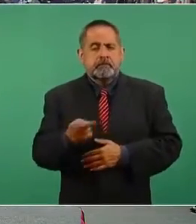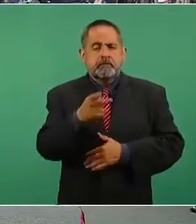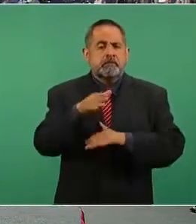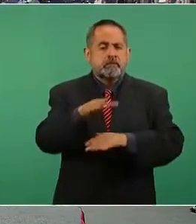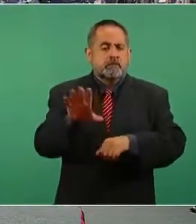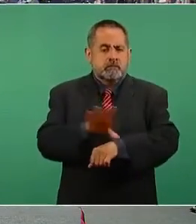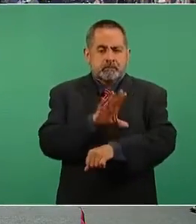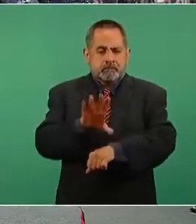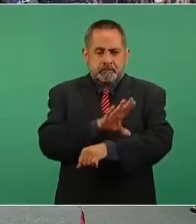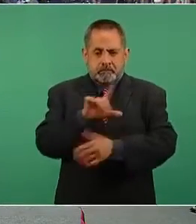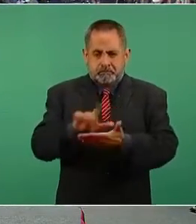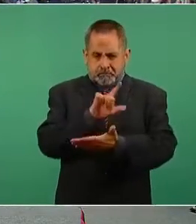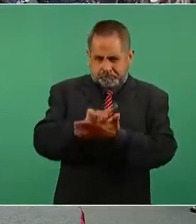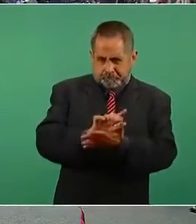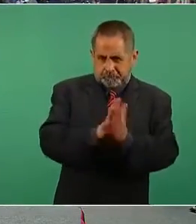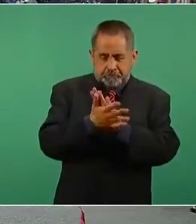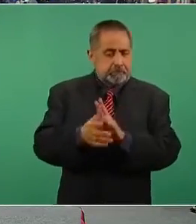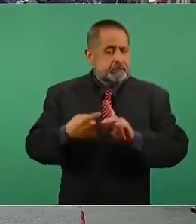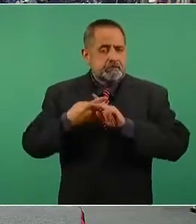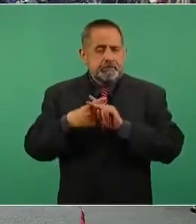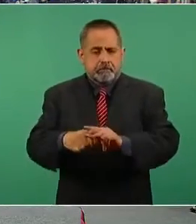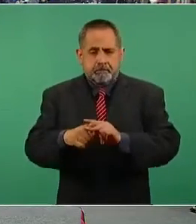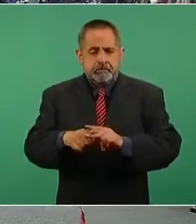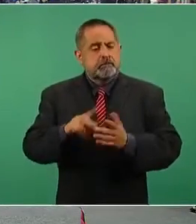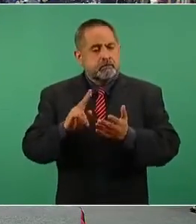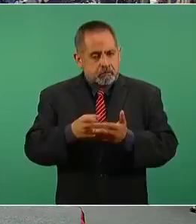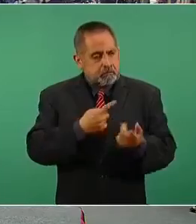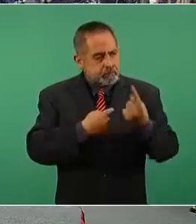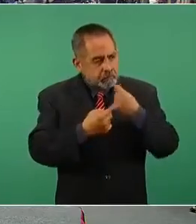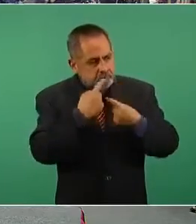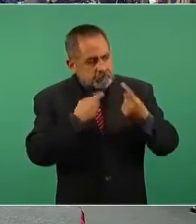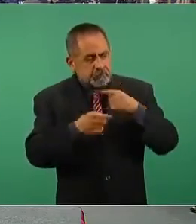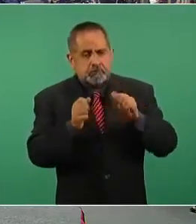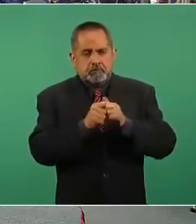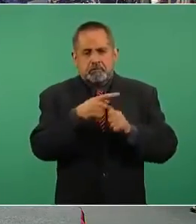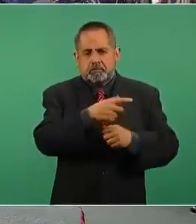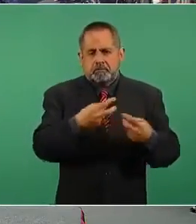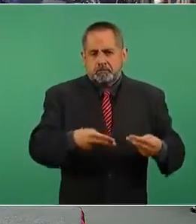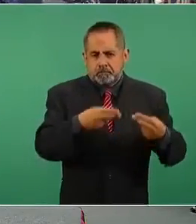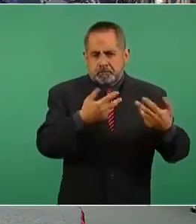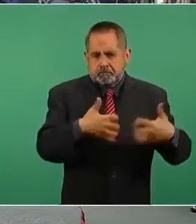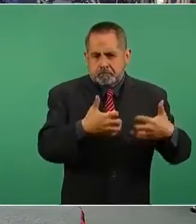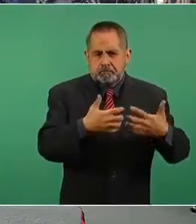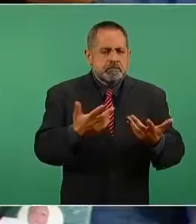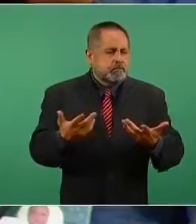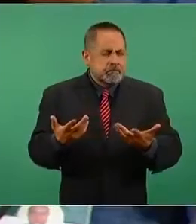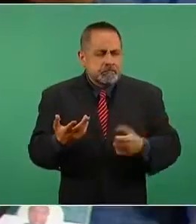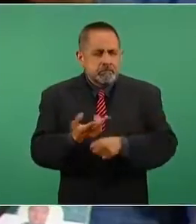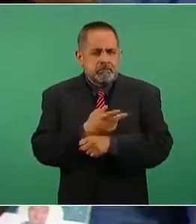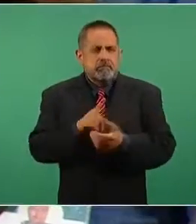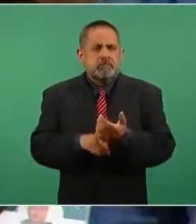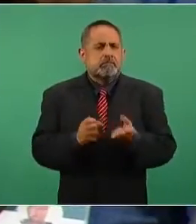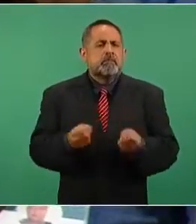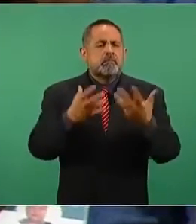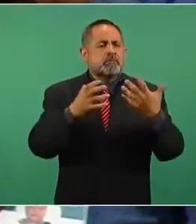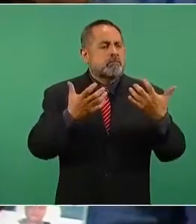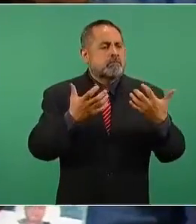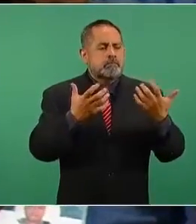reforma eléctrica, dice que va a empezar ya la renegociación con las empresas, preguntarle cuántas empresas